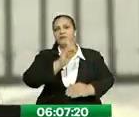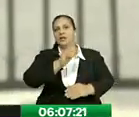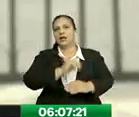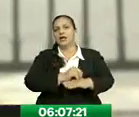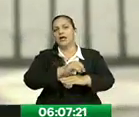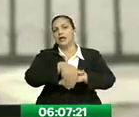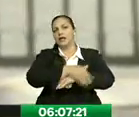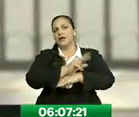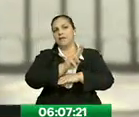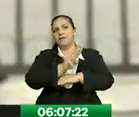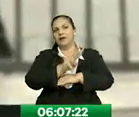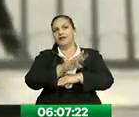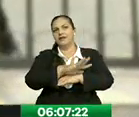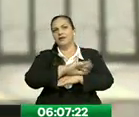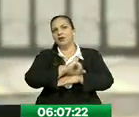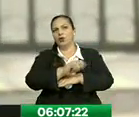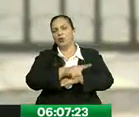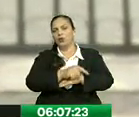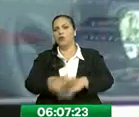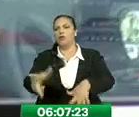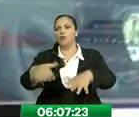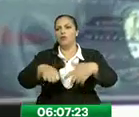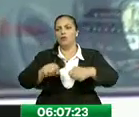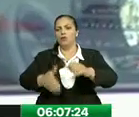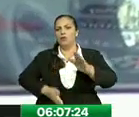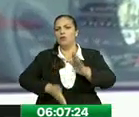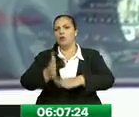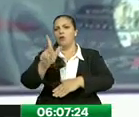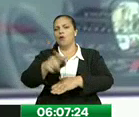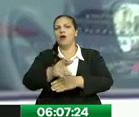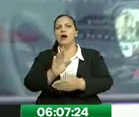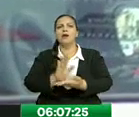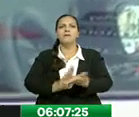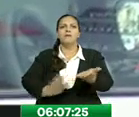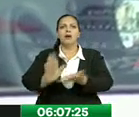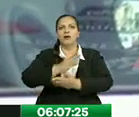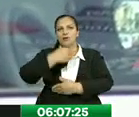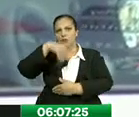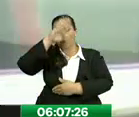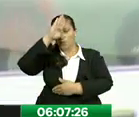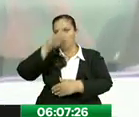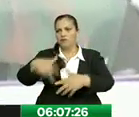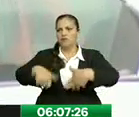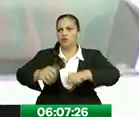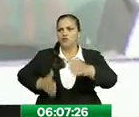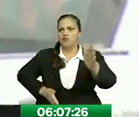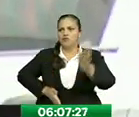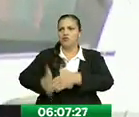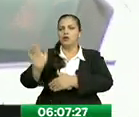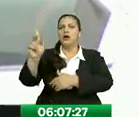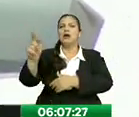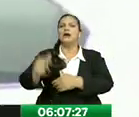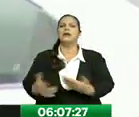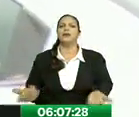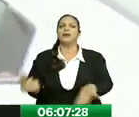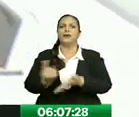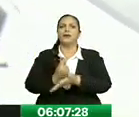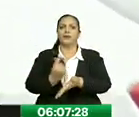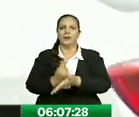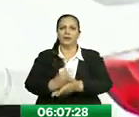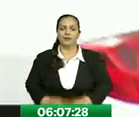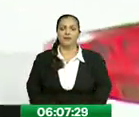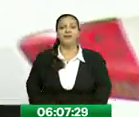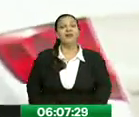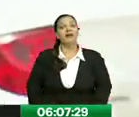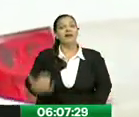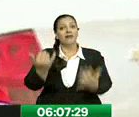ese negocio de venta de bisutería y ropa del sur de la ciudad, donde unidades especializadas en la institución del orden realizan la investigación